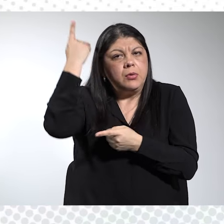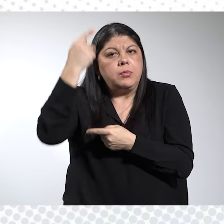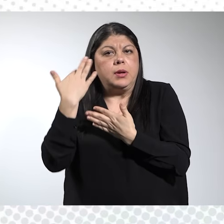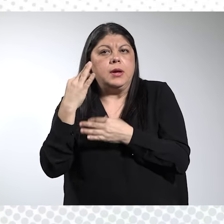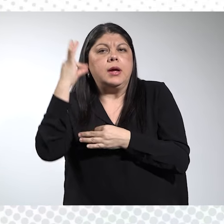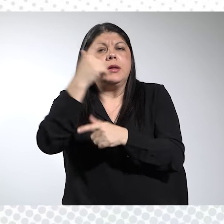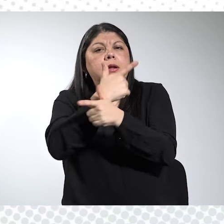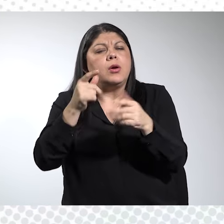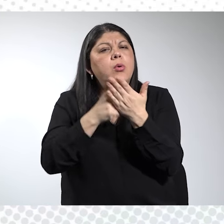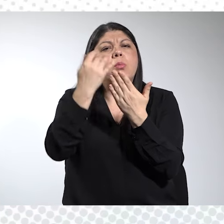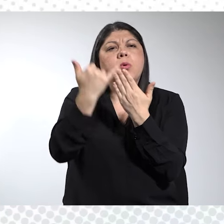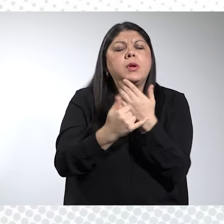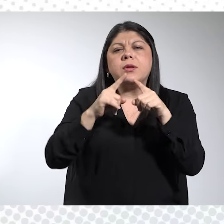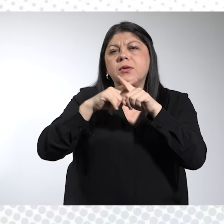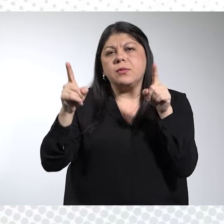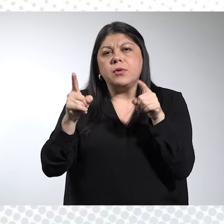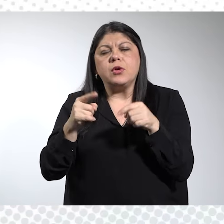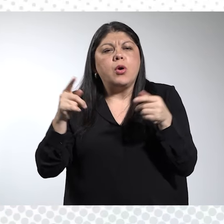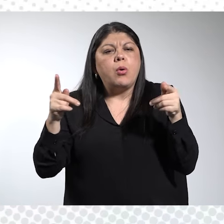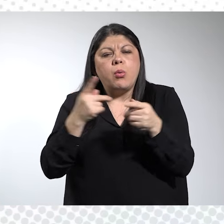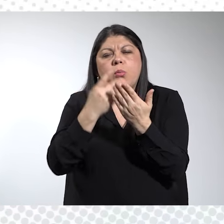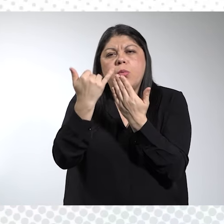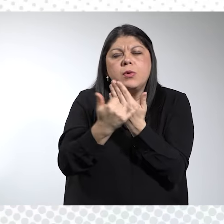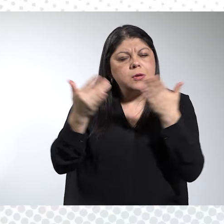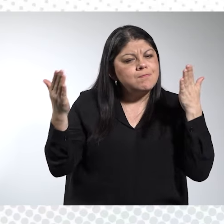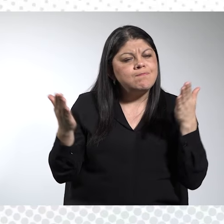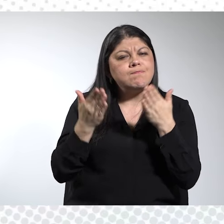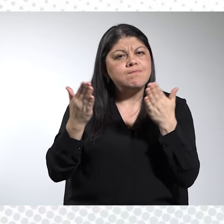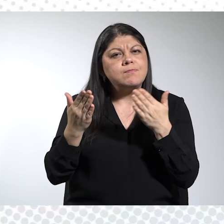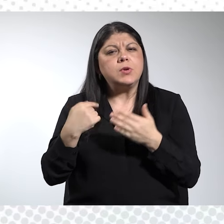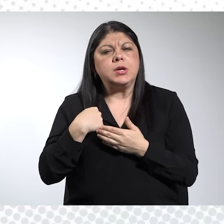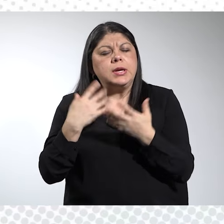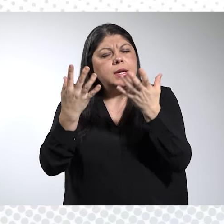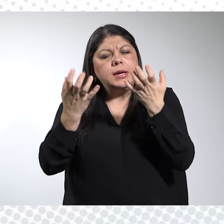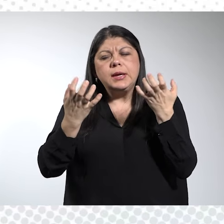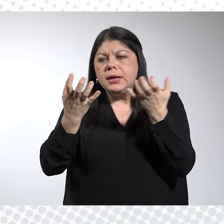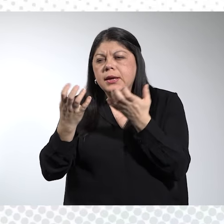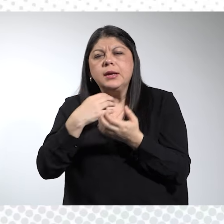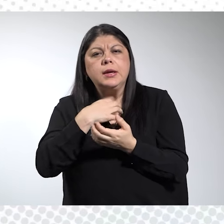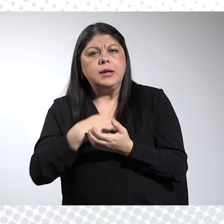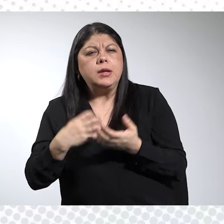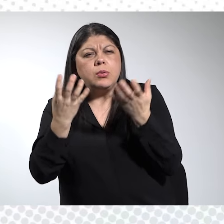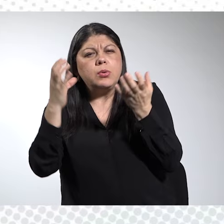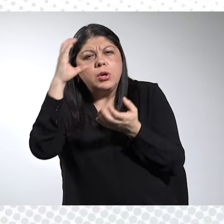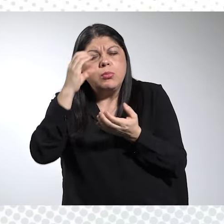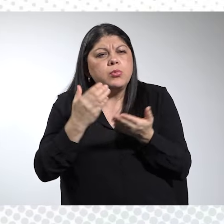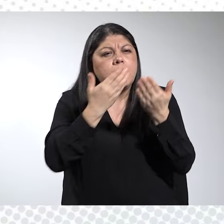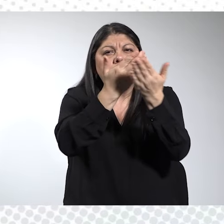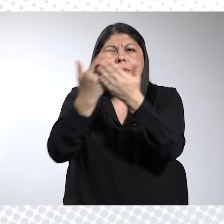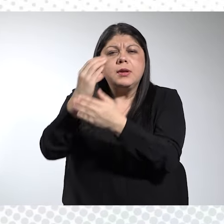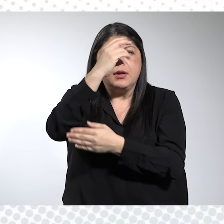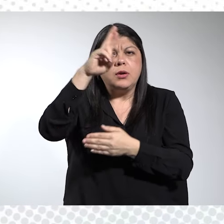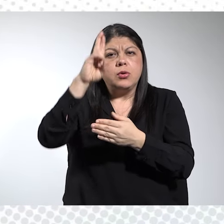Libertad en un proyecto diferente, un proyecto probo, un proyecto que es ambicioso, que busca presentar